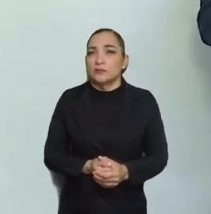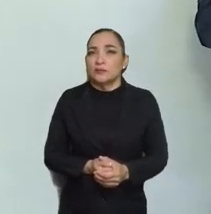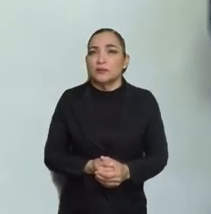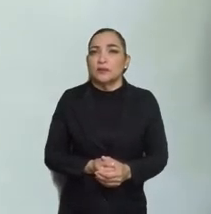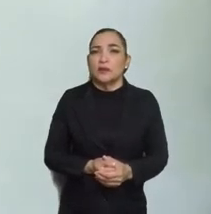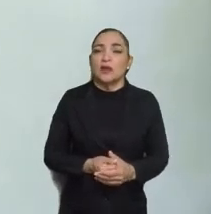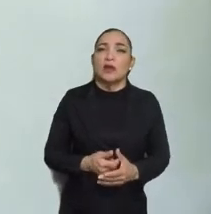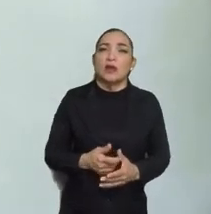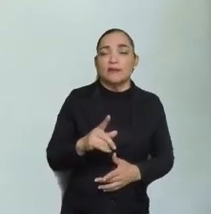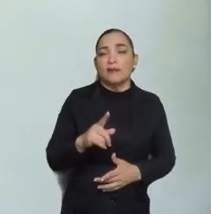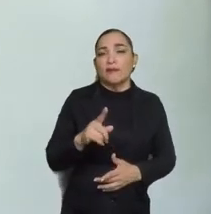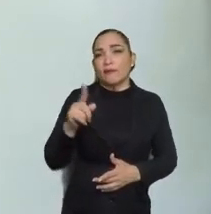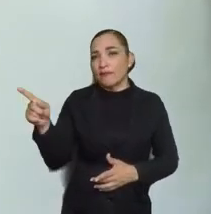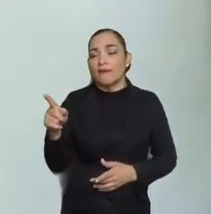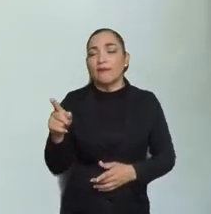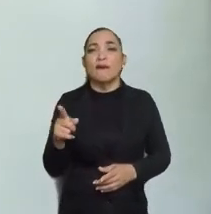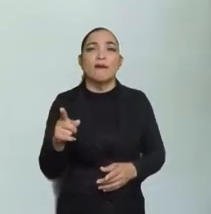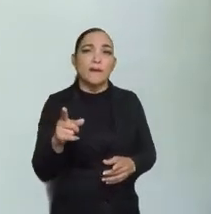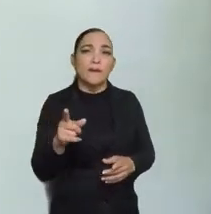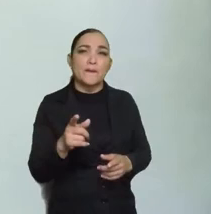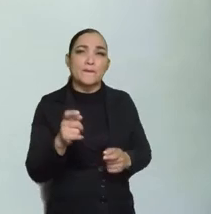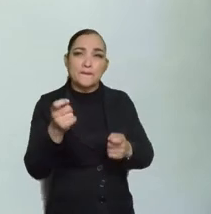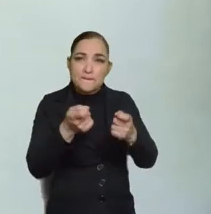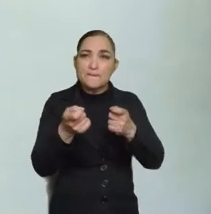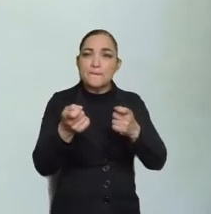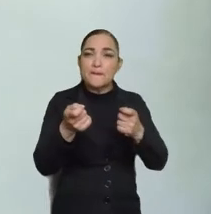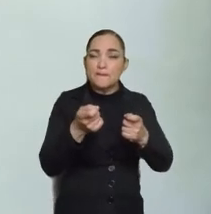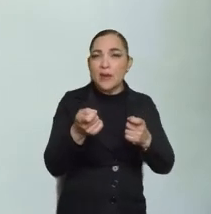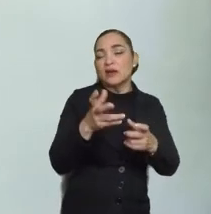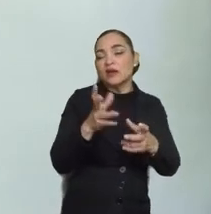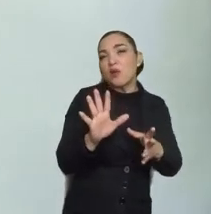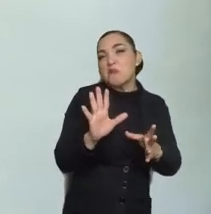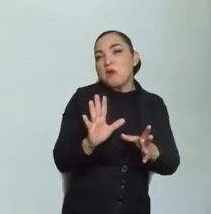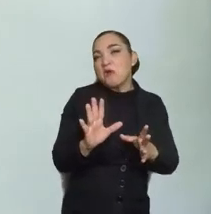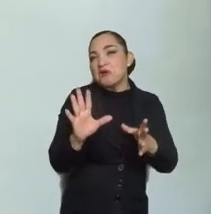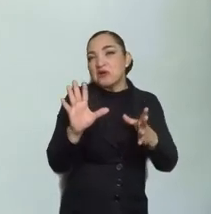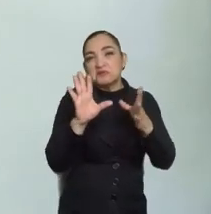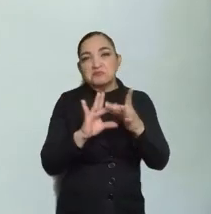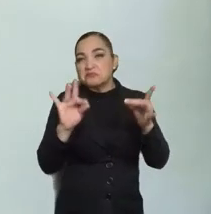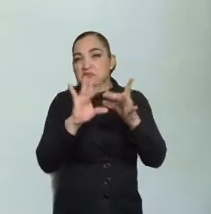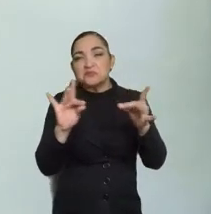un argumento y dicen, no, pues es que es culpa de fulano y de mengano.